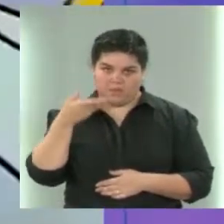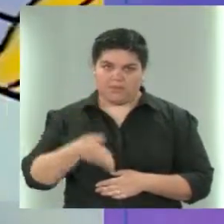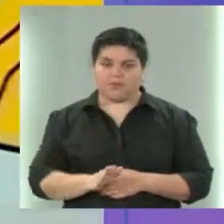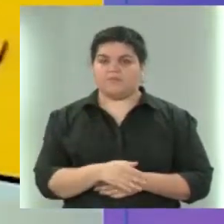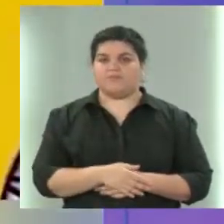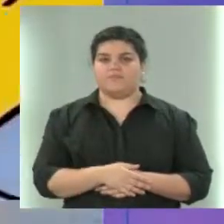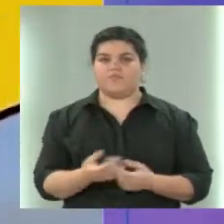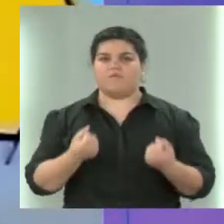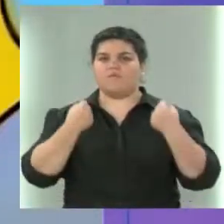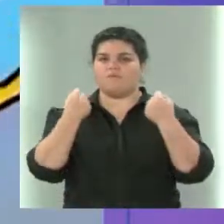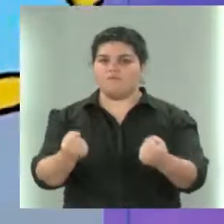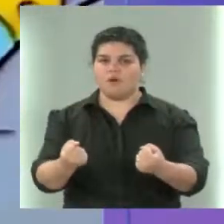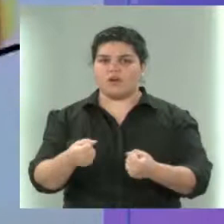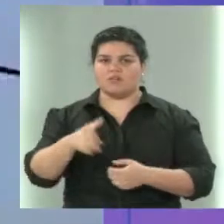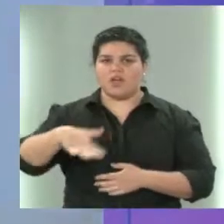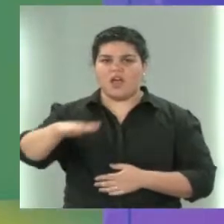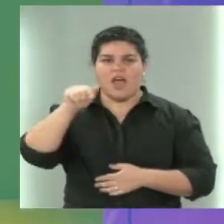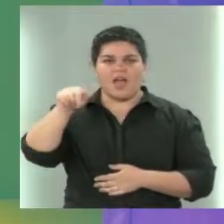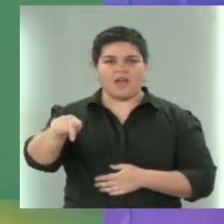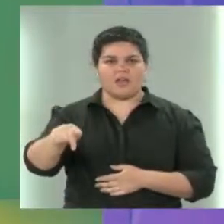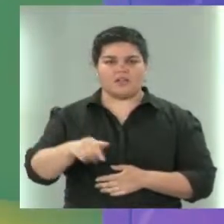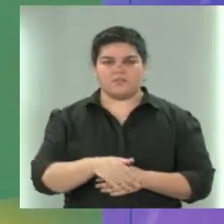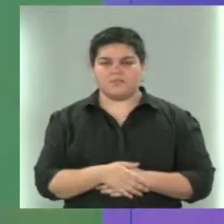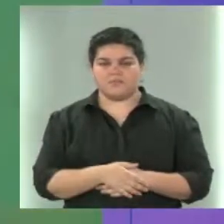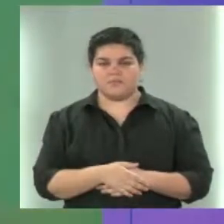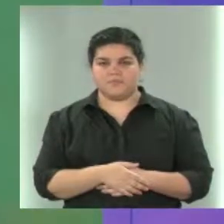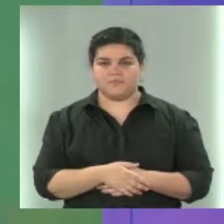Patriota. Norteamericano. Patriota.